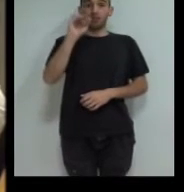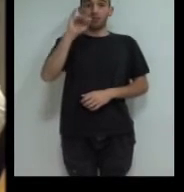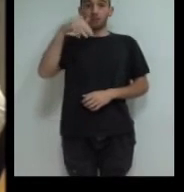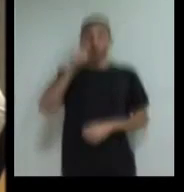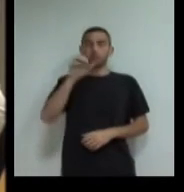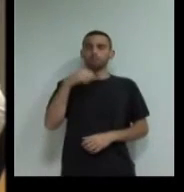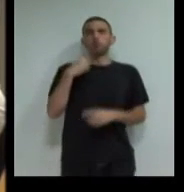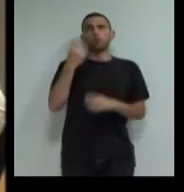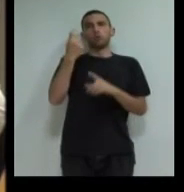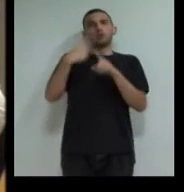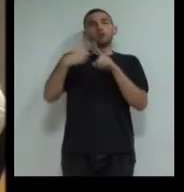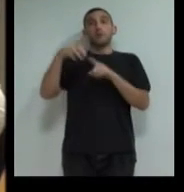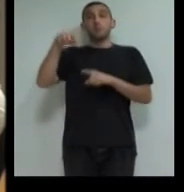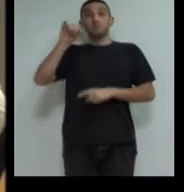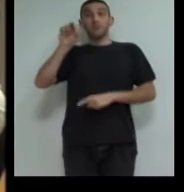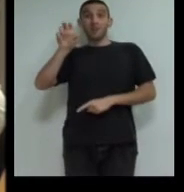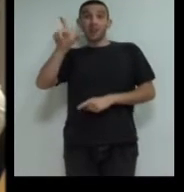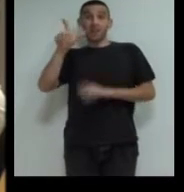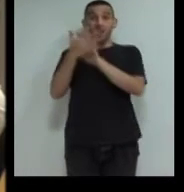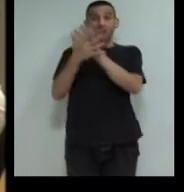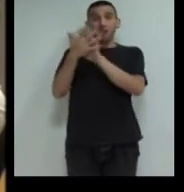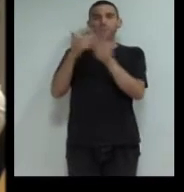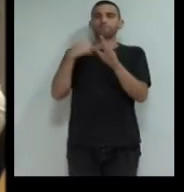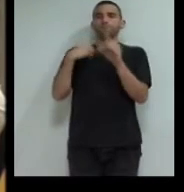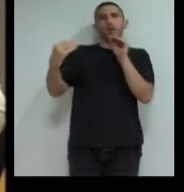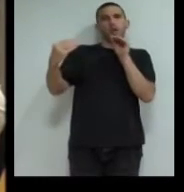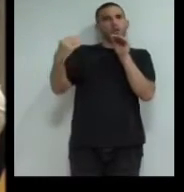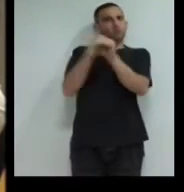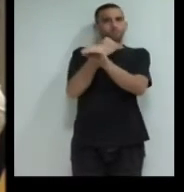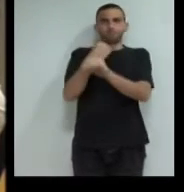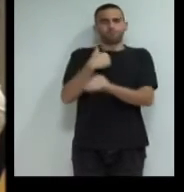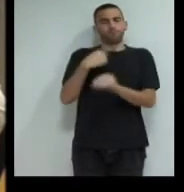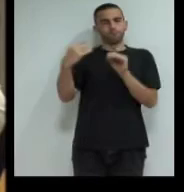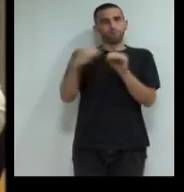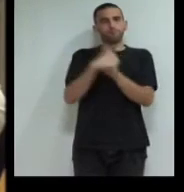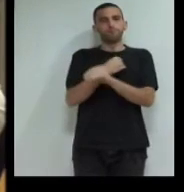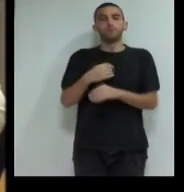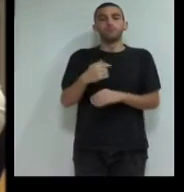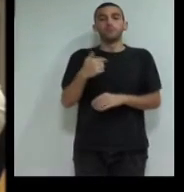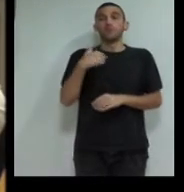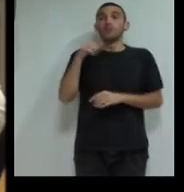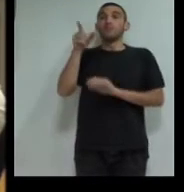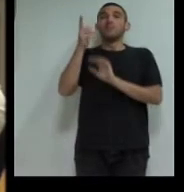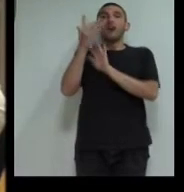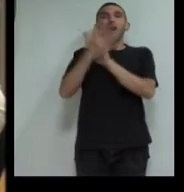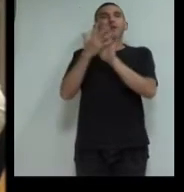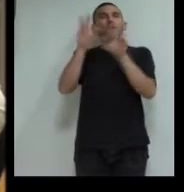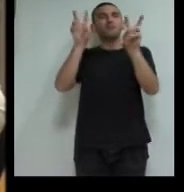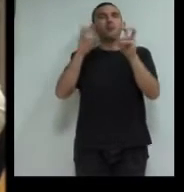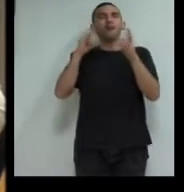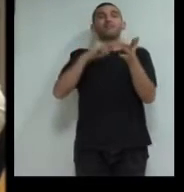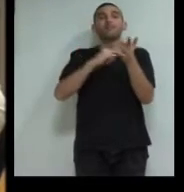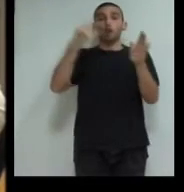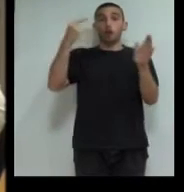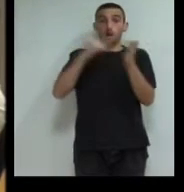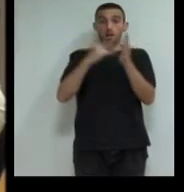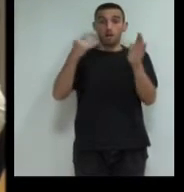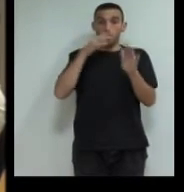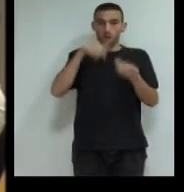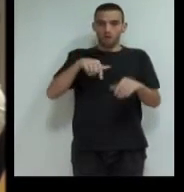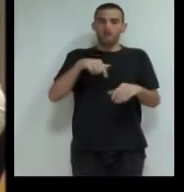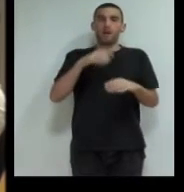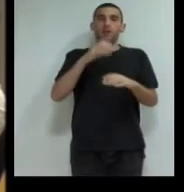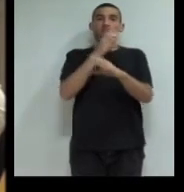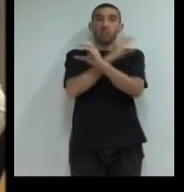ha dicho al principio, que es, y mira que estoy de acuerdo con Miguel en la mayoría de las cosas, cuando habla de la tecnología, y estamos aquí en el CENTAC,